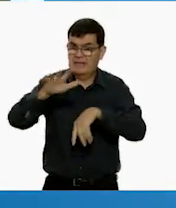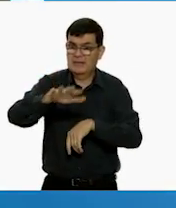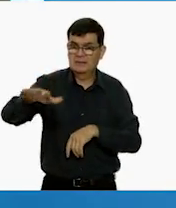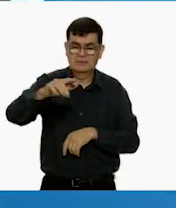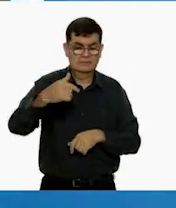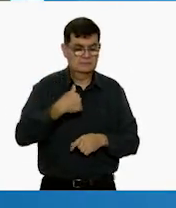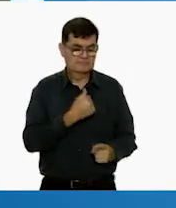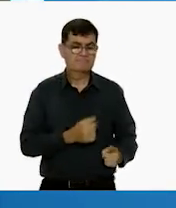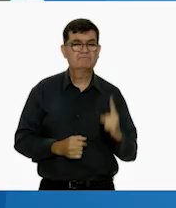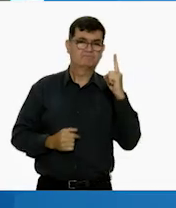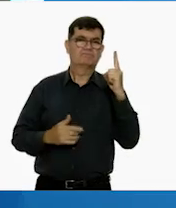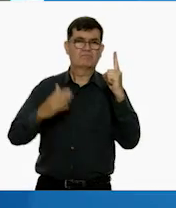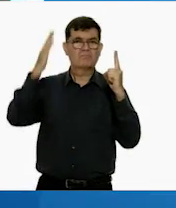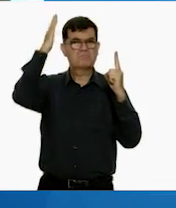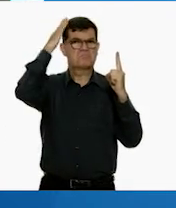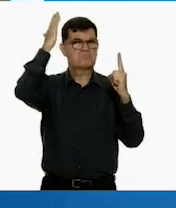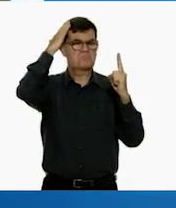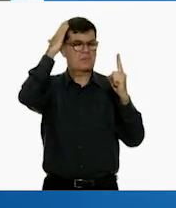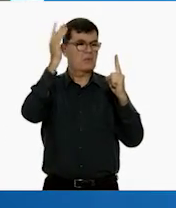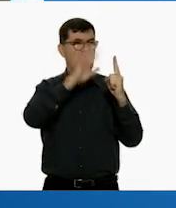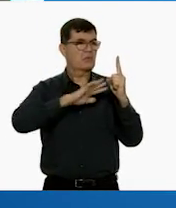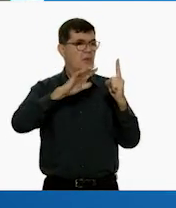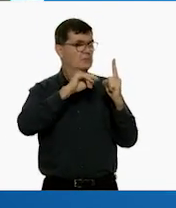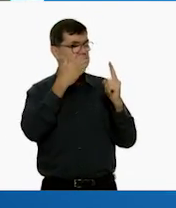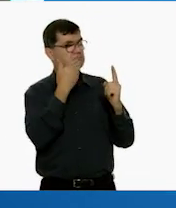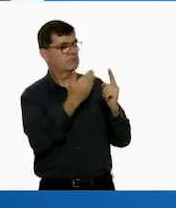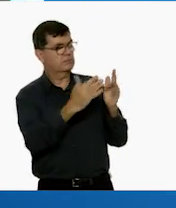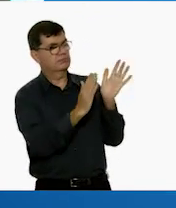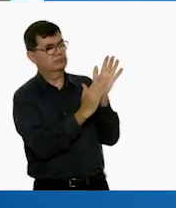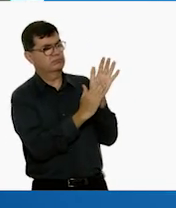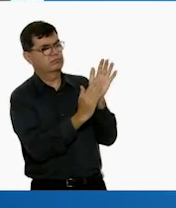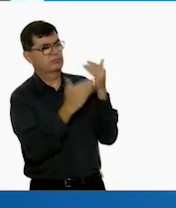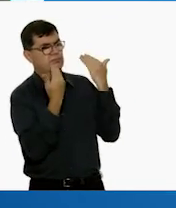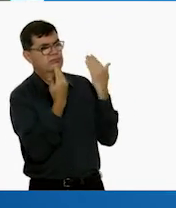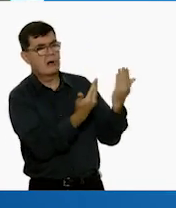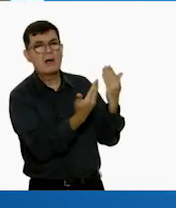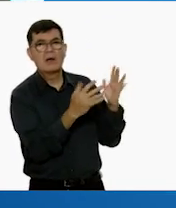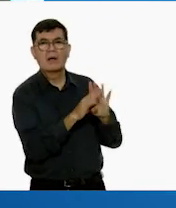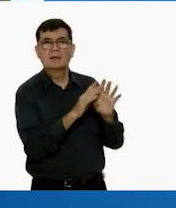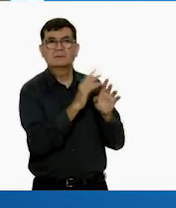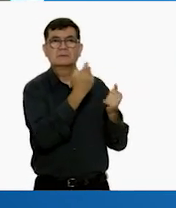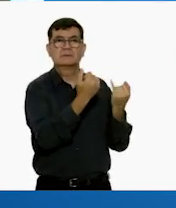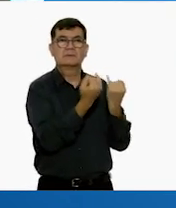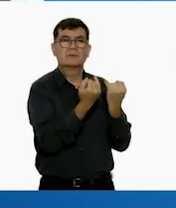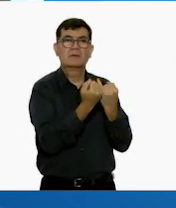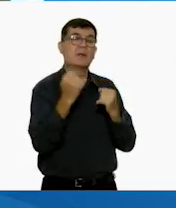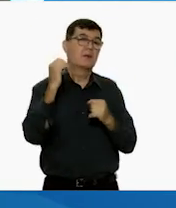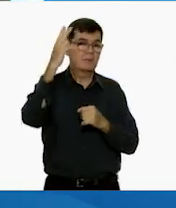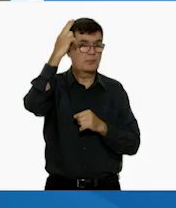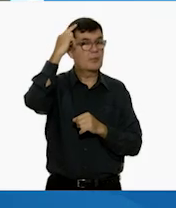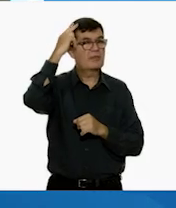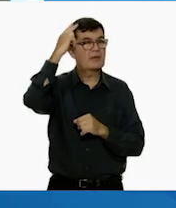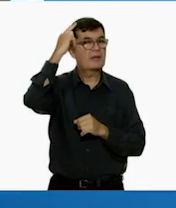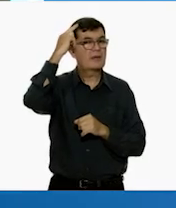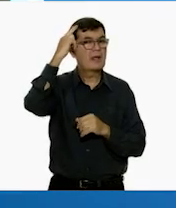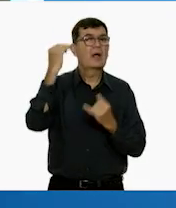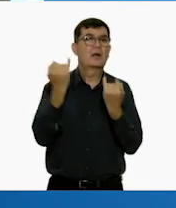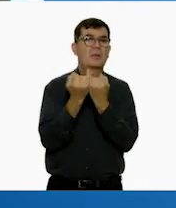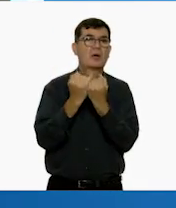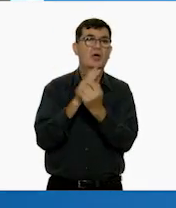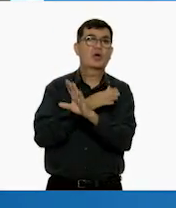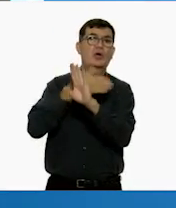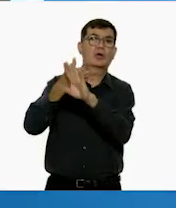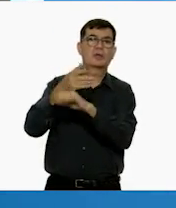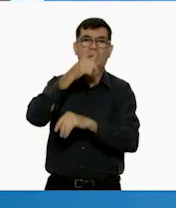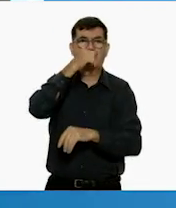líder absolutamente indisputado, indiscutible, ¿no? Yo mencionaba que Porfirio Díaz se levantó en armas en contra del